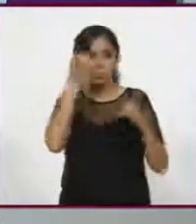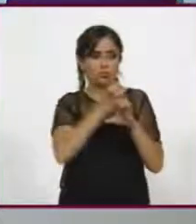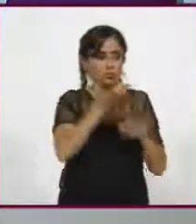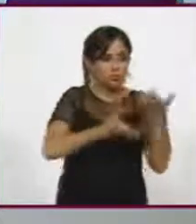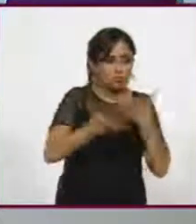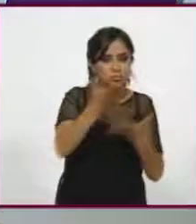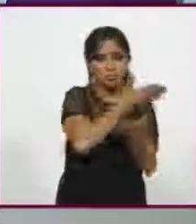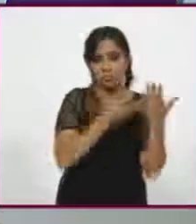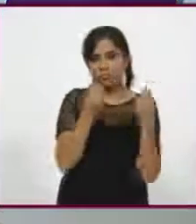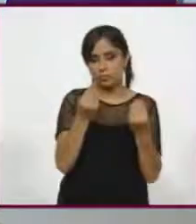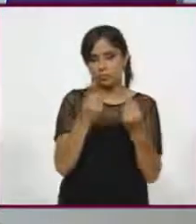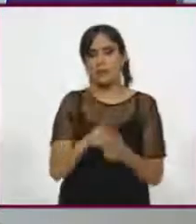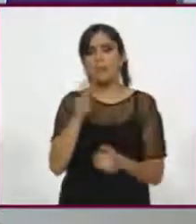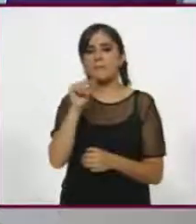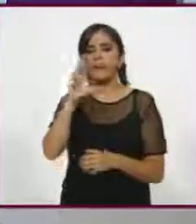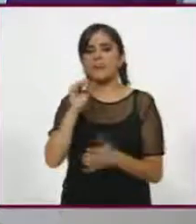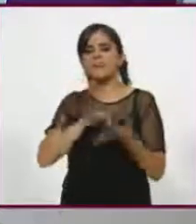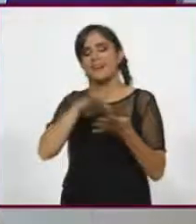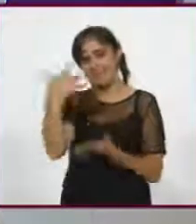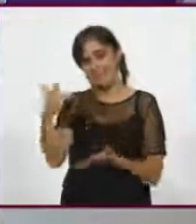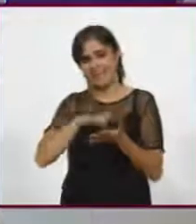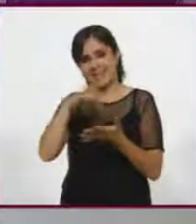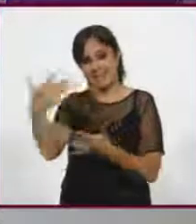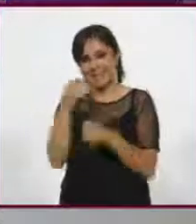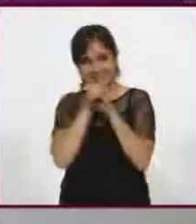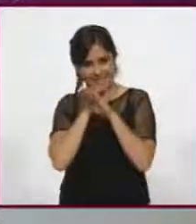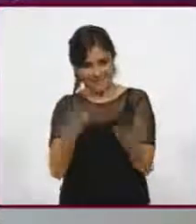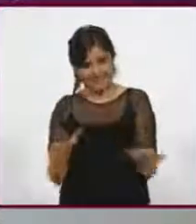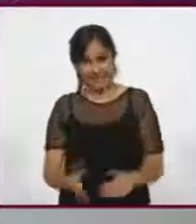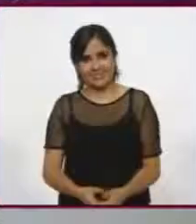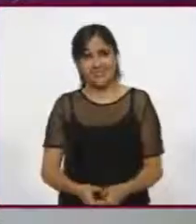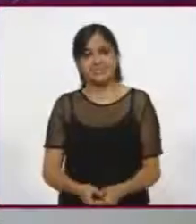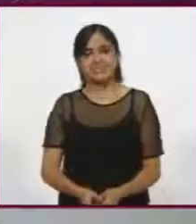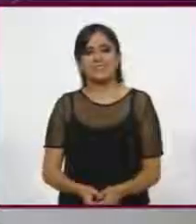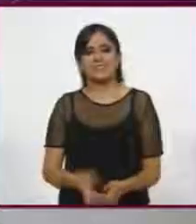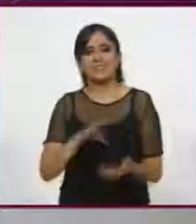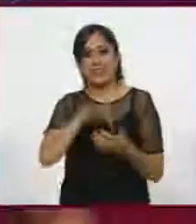Paco, muchas gracias. Al contrario. Gracias por esta información muy importante. Muchísimas gracias.